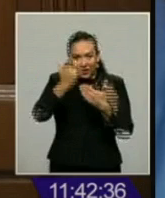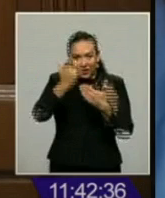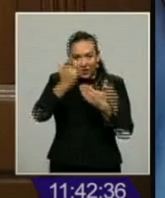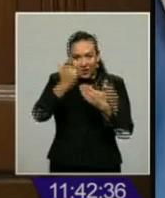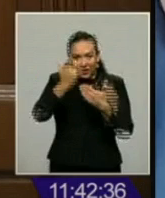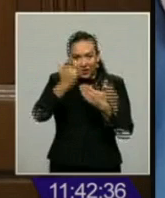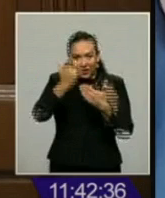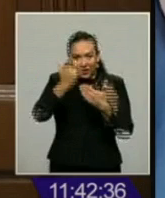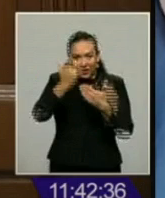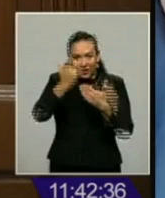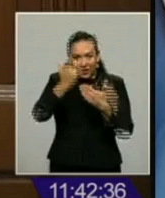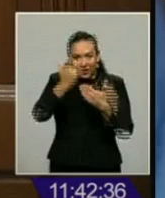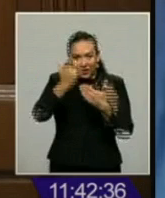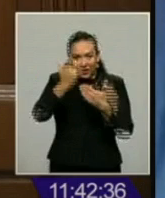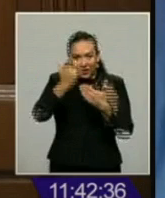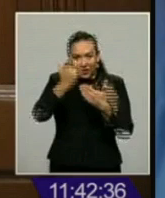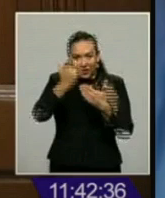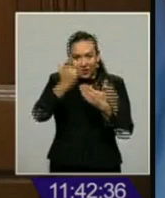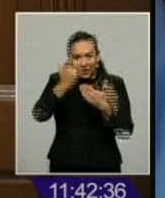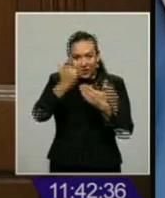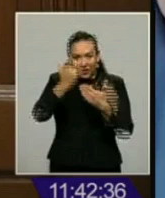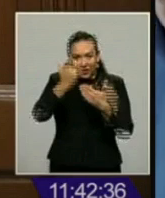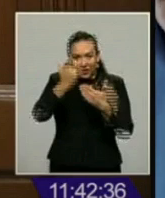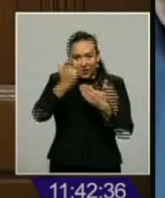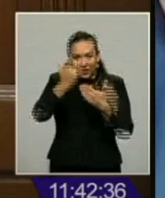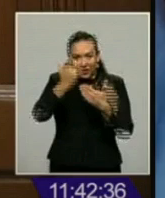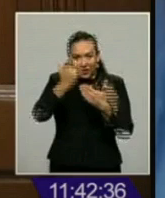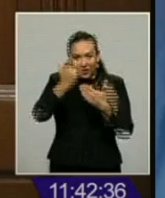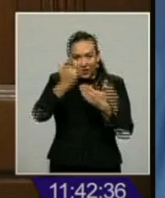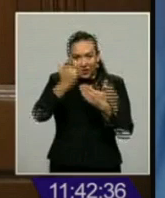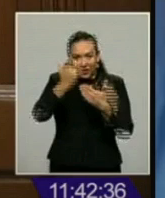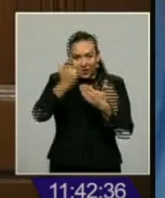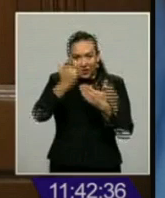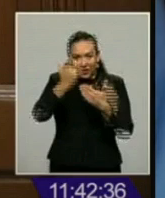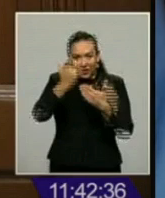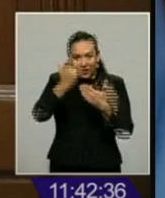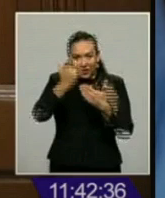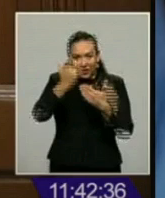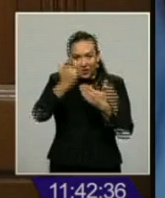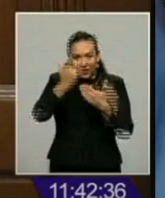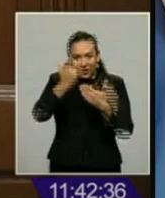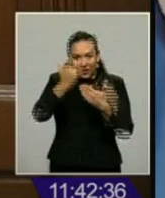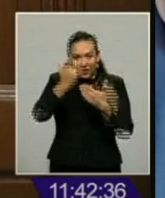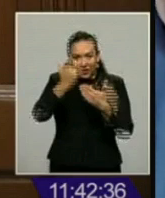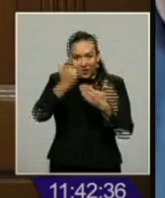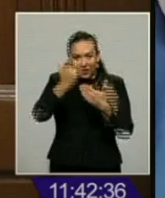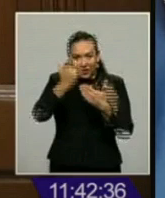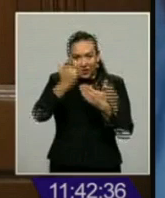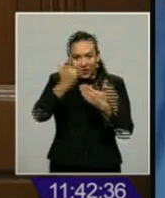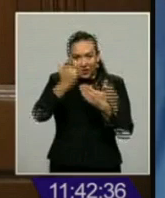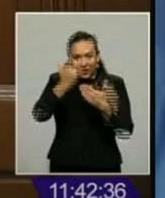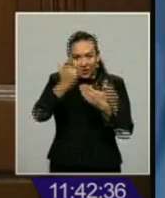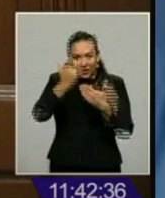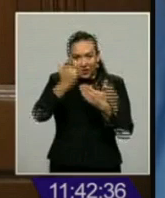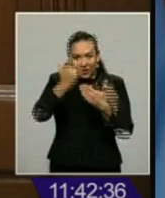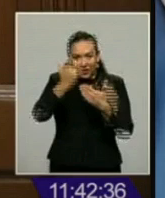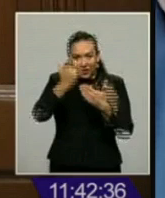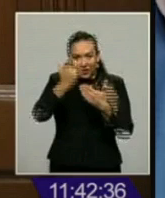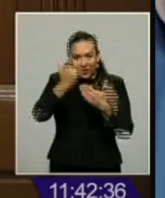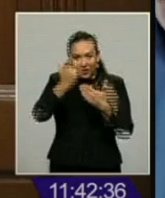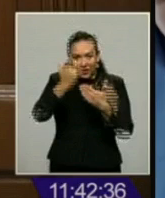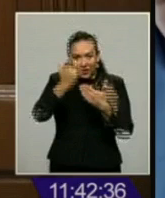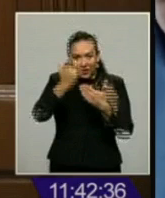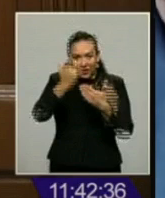cosa que esta señora quería tumbar. Quería, amigos, seguir en el poder, quería seguir